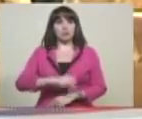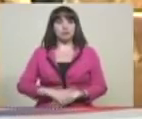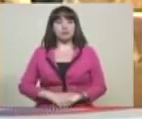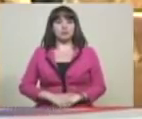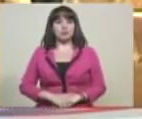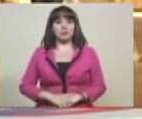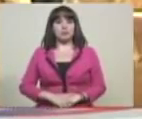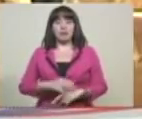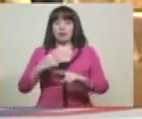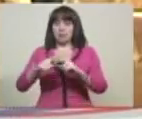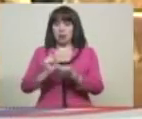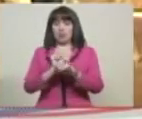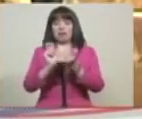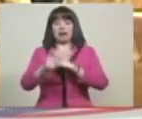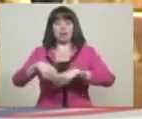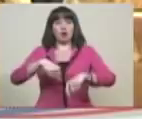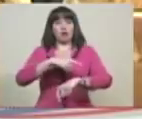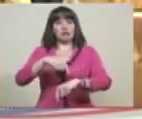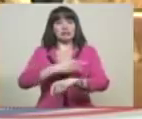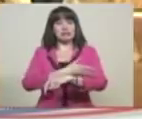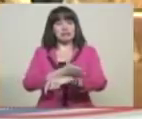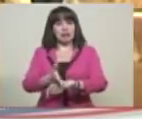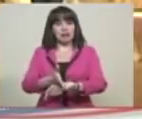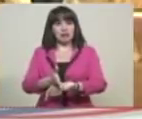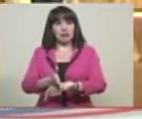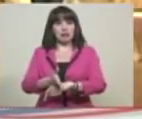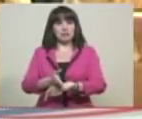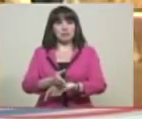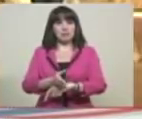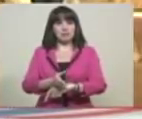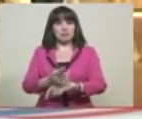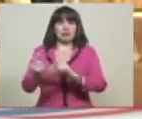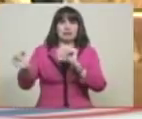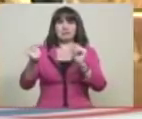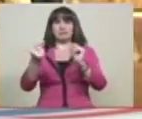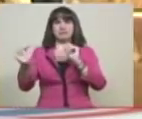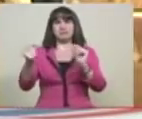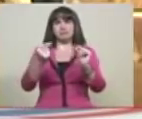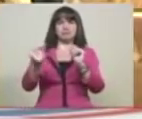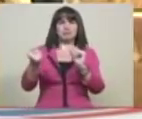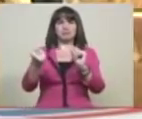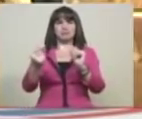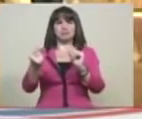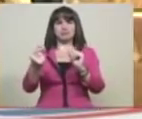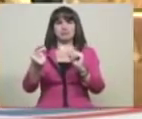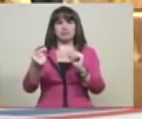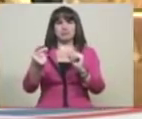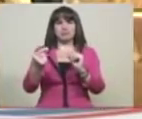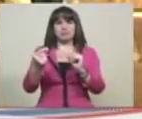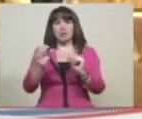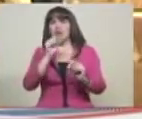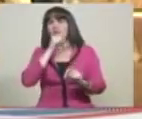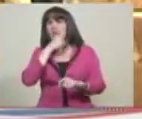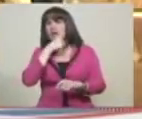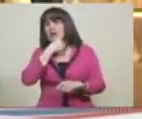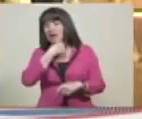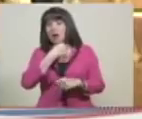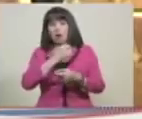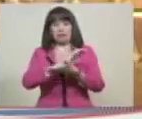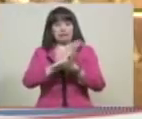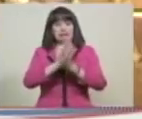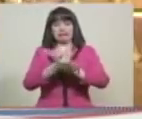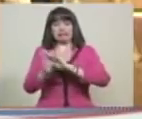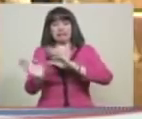tardía, en esa dicotomía granchiana de lo viejo que no termina de morir,